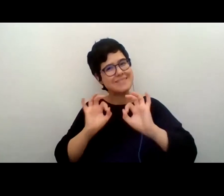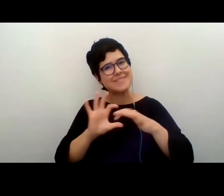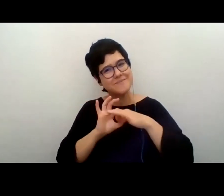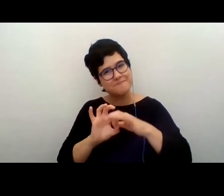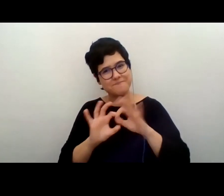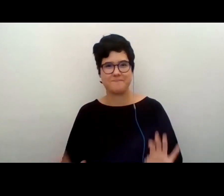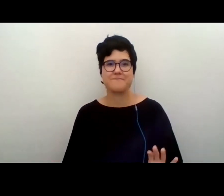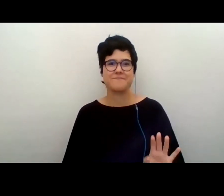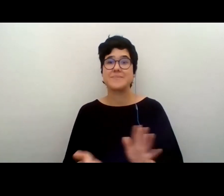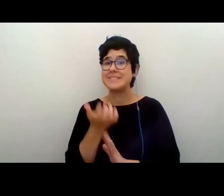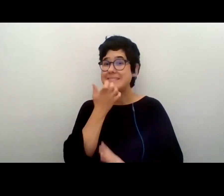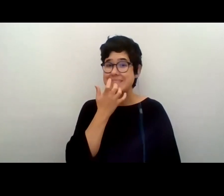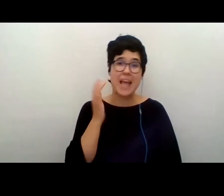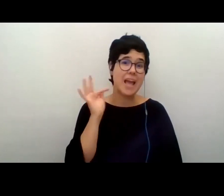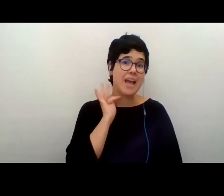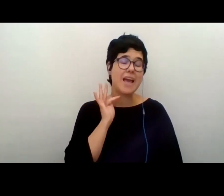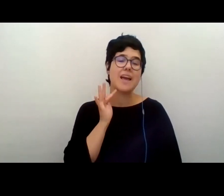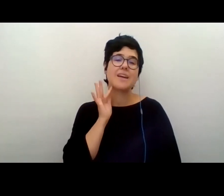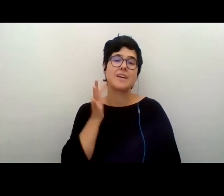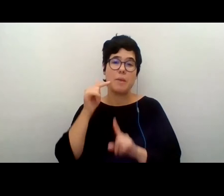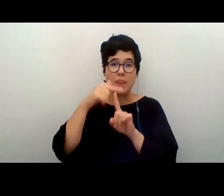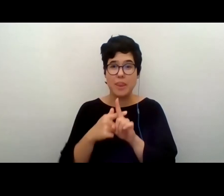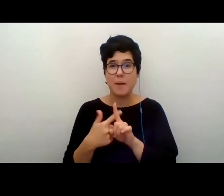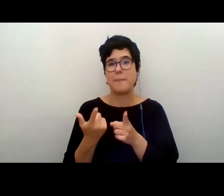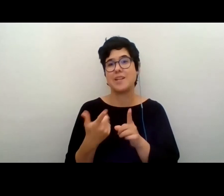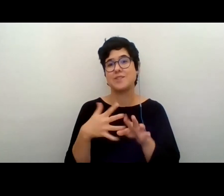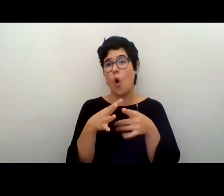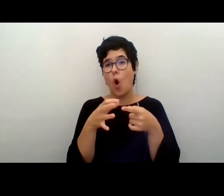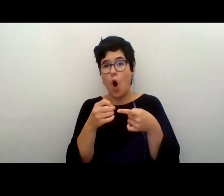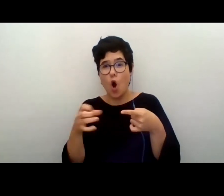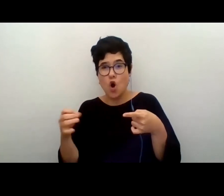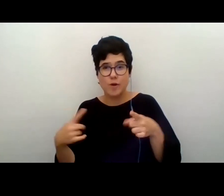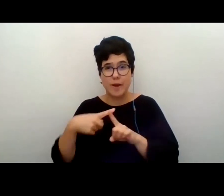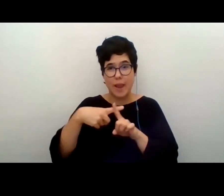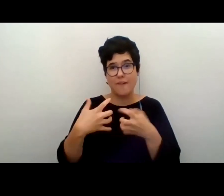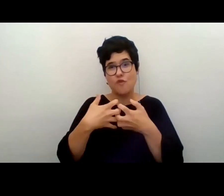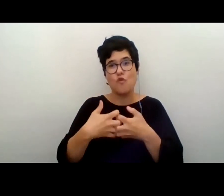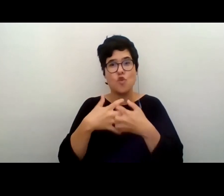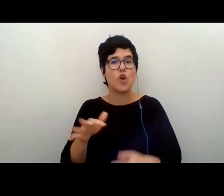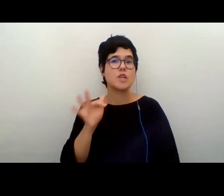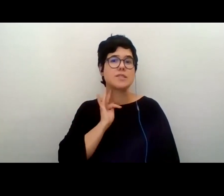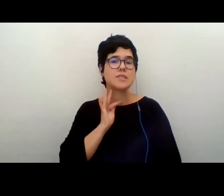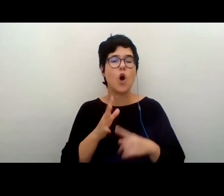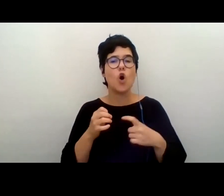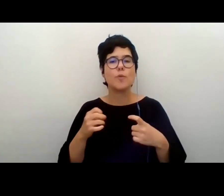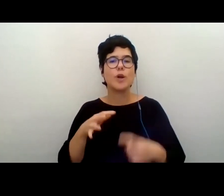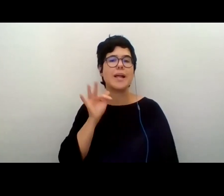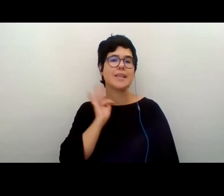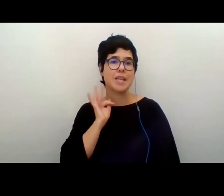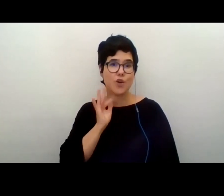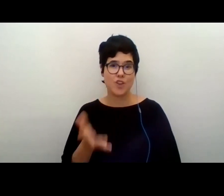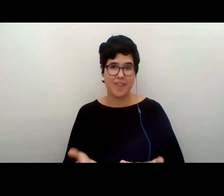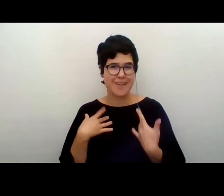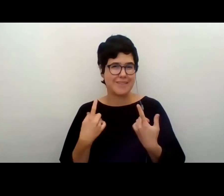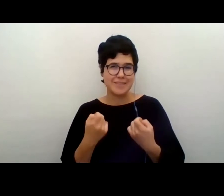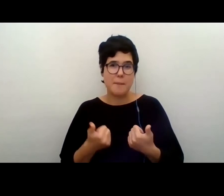hipotiroidismo tenemos menos hormona tiroidea o menos función de la hormona tiroidea de la que necesitamos normalmente. Por tanto, en